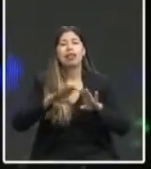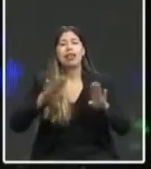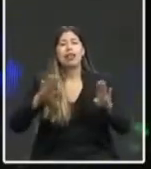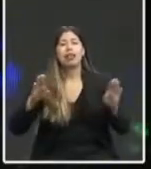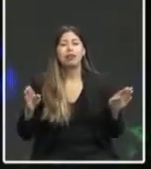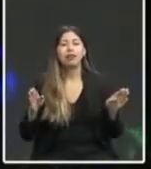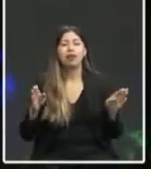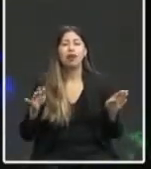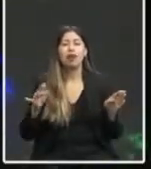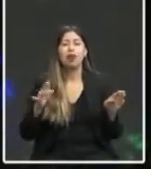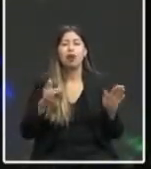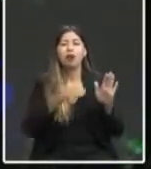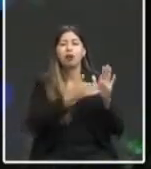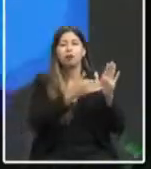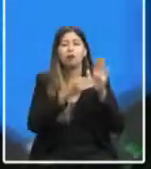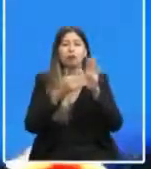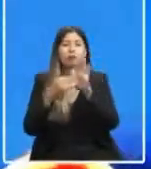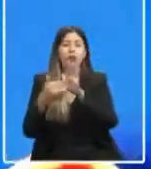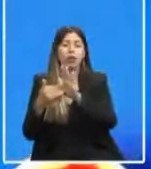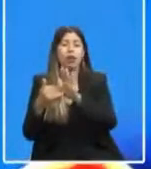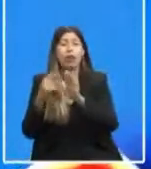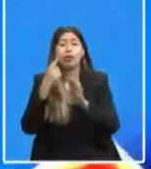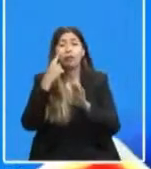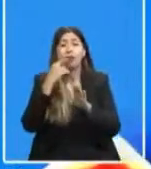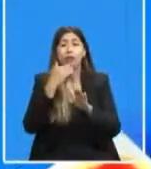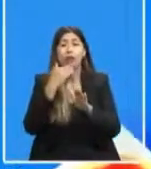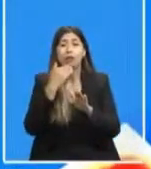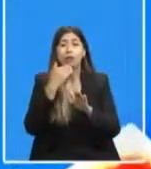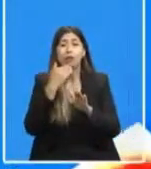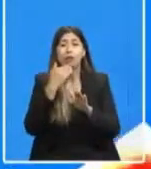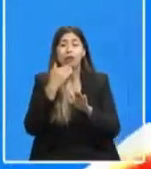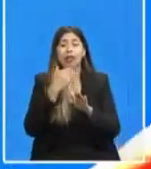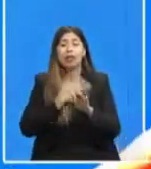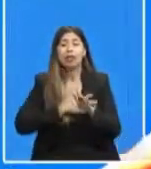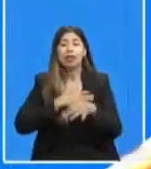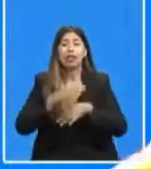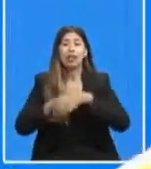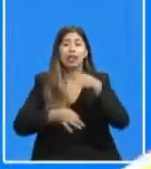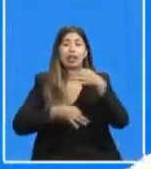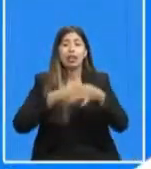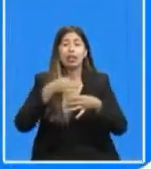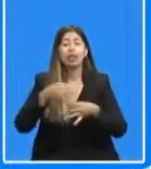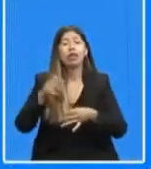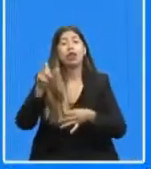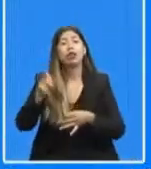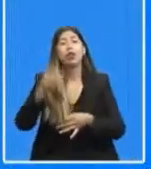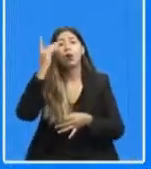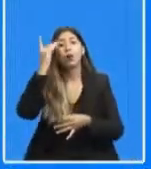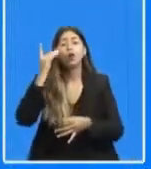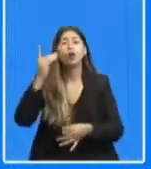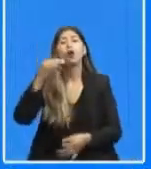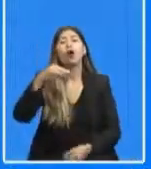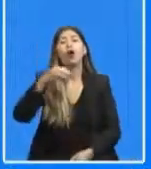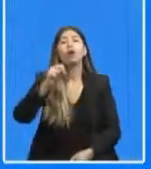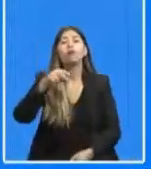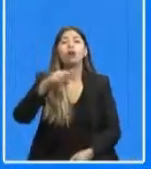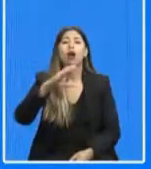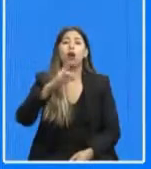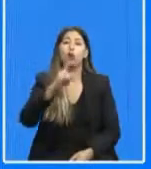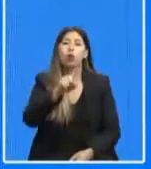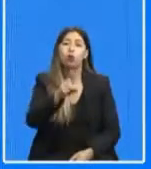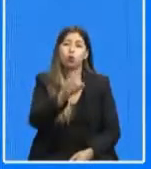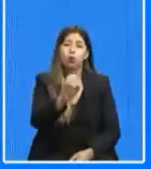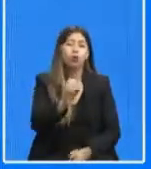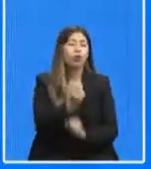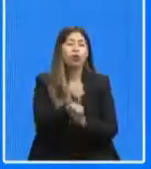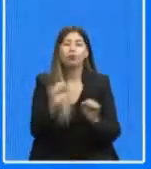de forma presencial. Pero también queremos contarles que el doctor Mancuso no pudo estar, ya que